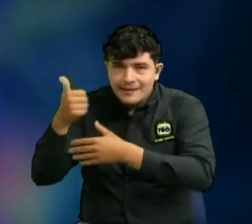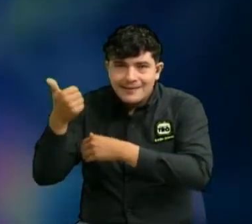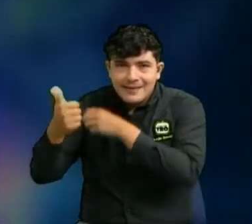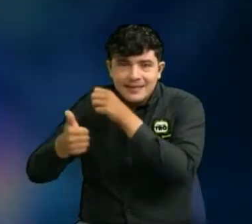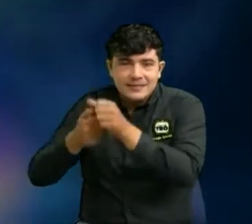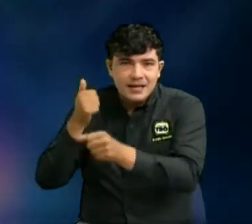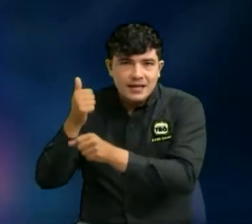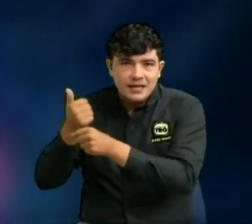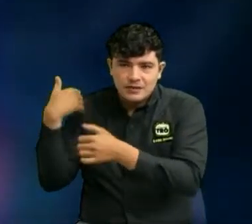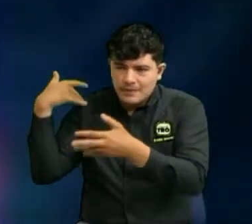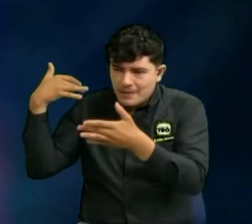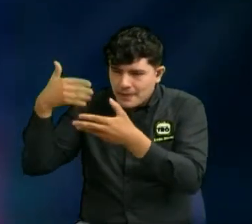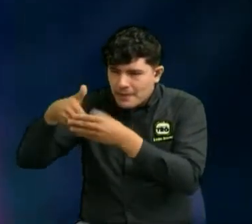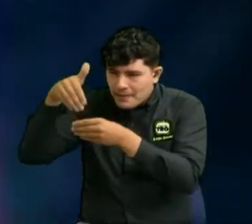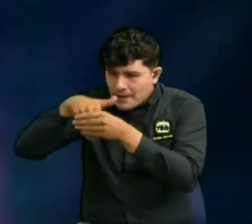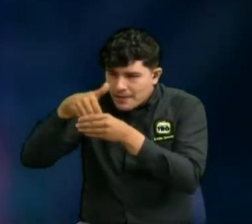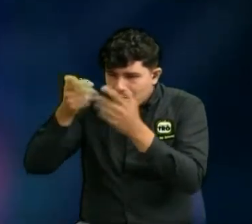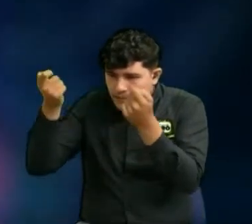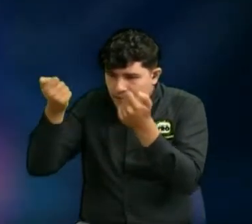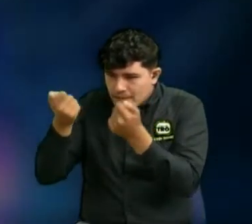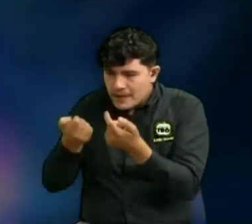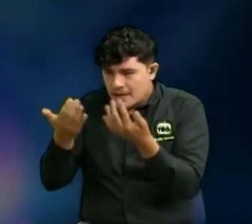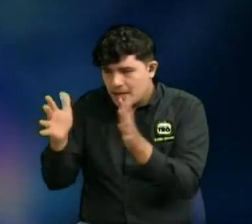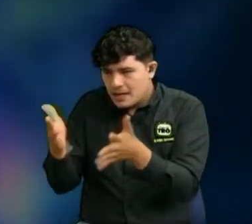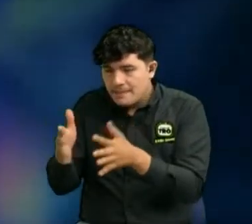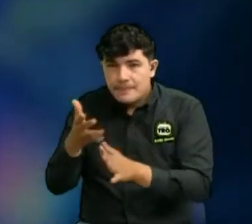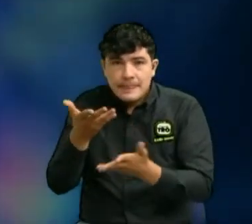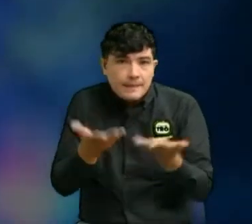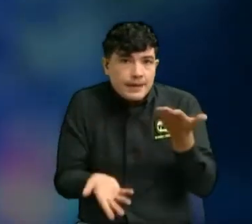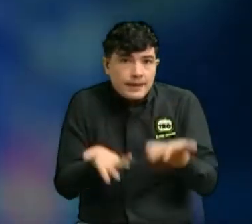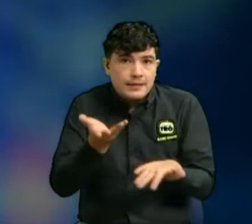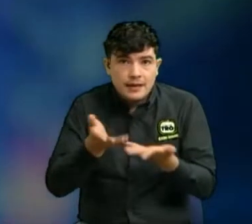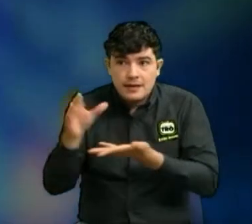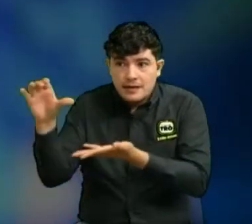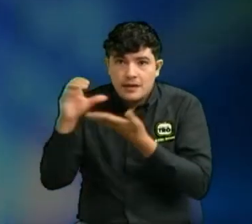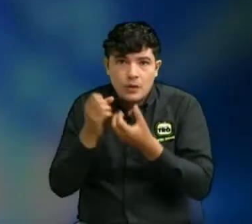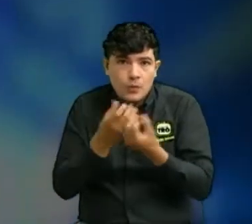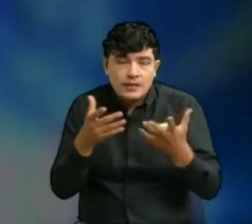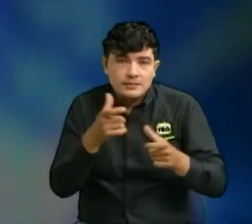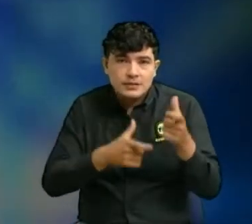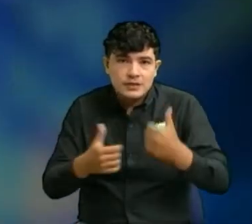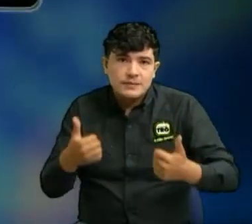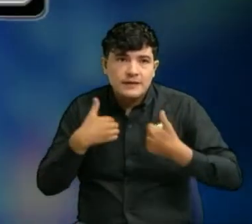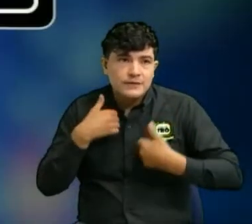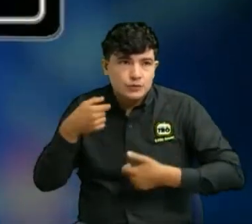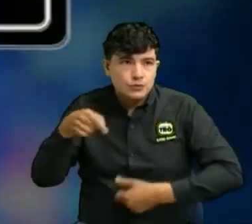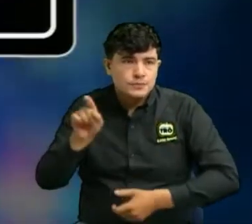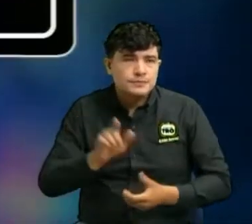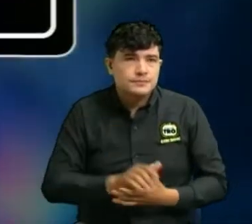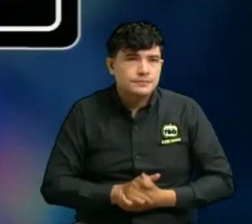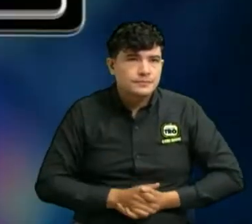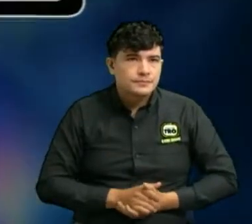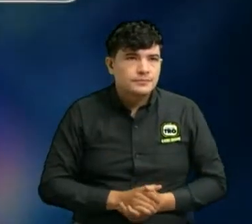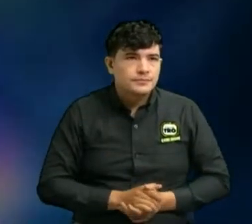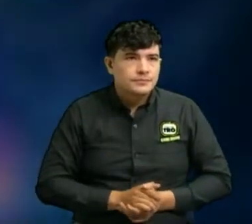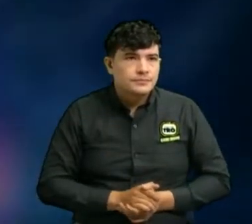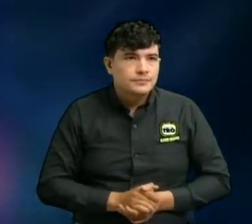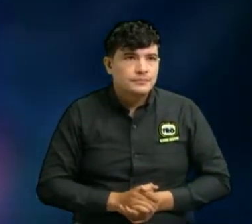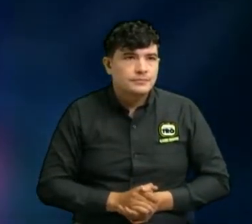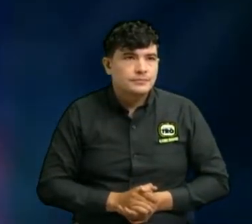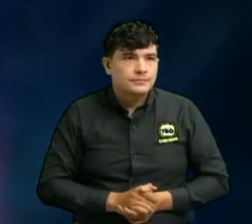través de la vida laboral. El cálculo varía según los beneficiarios que se tengan. En el público, el cálculo de la